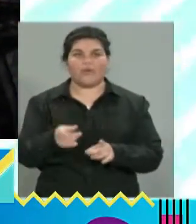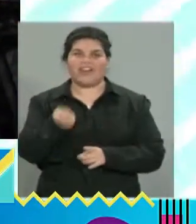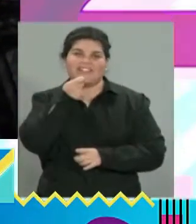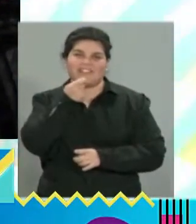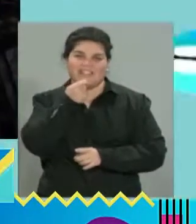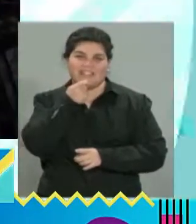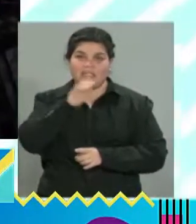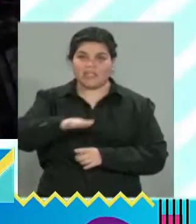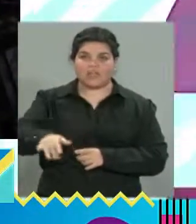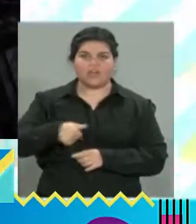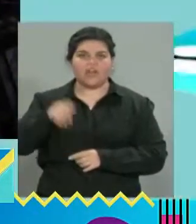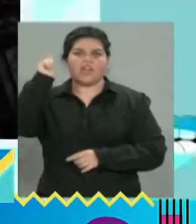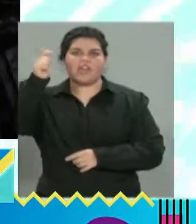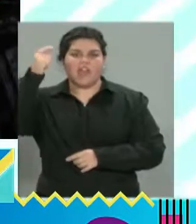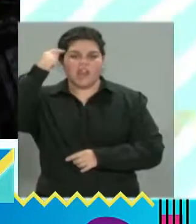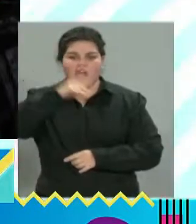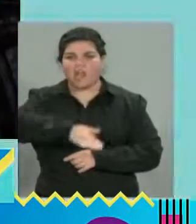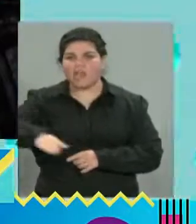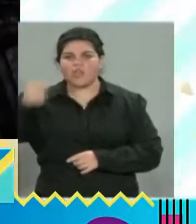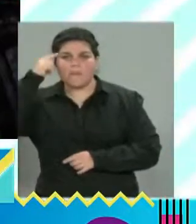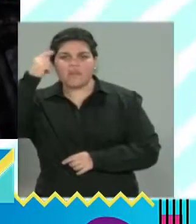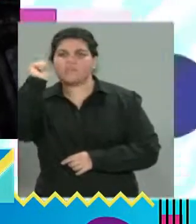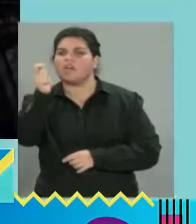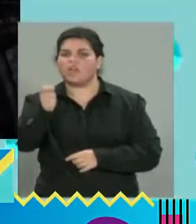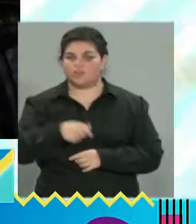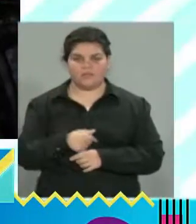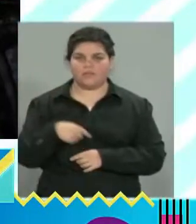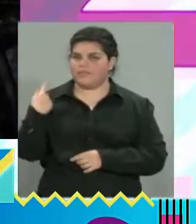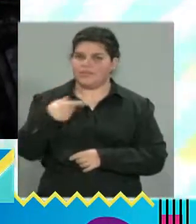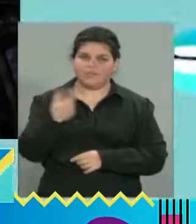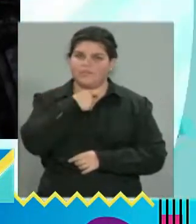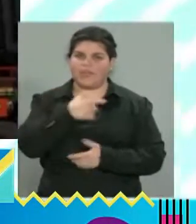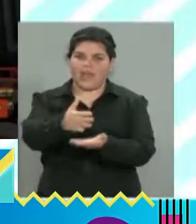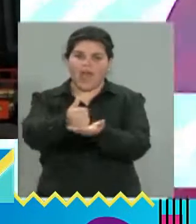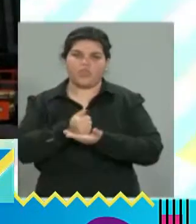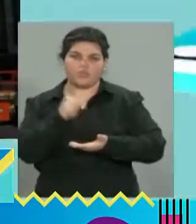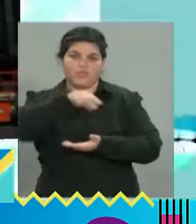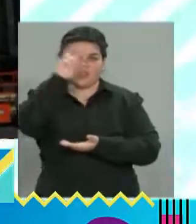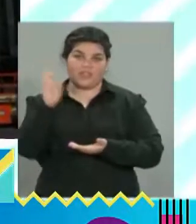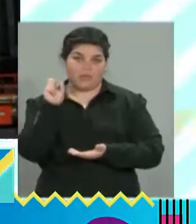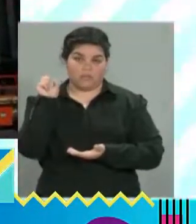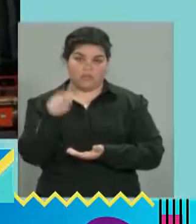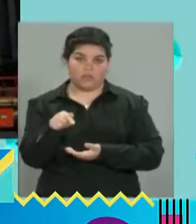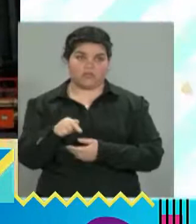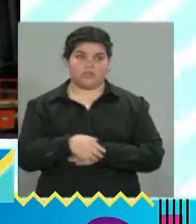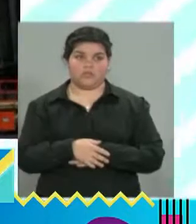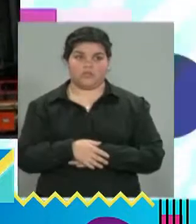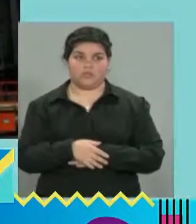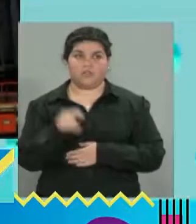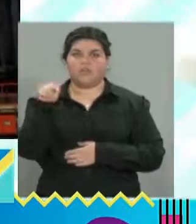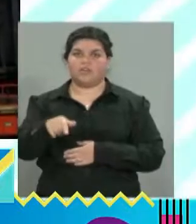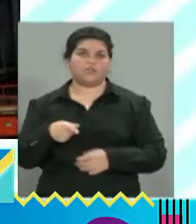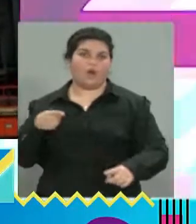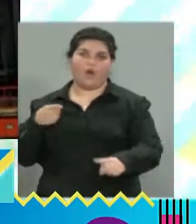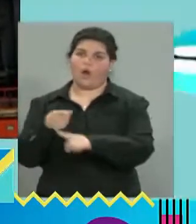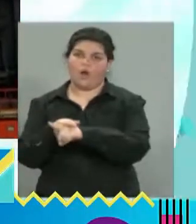en los niños, o sea, siempre eso presente, siempre se buscó el chivo expiatorio, el tema de la adopción, que fue el gran caballo de batalla en contra